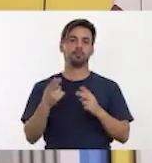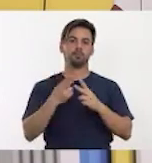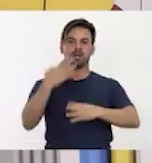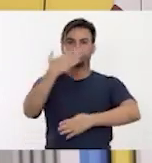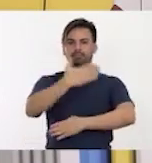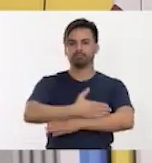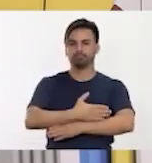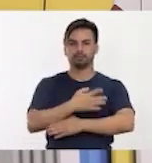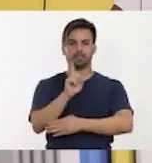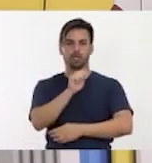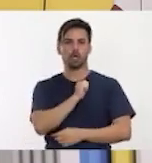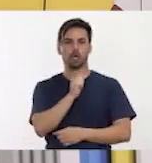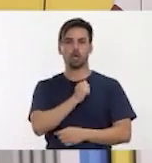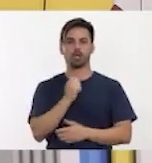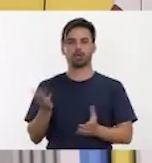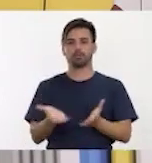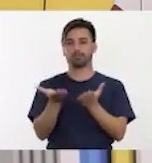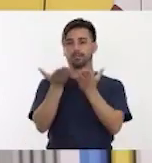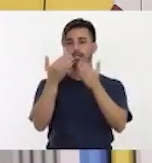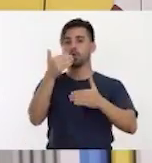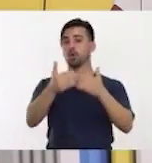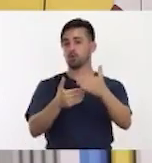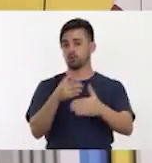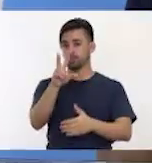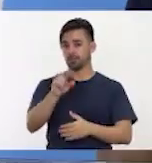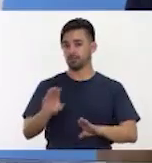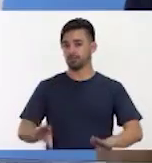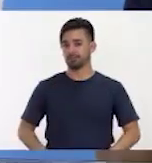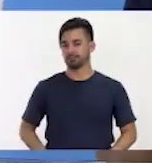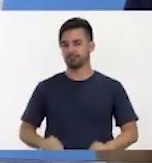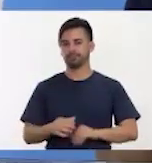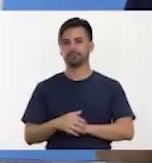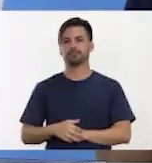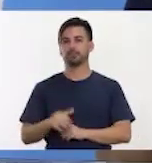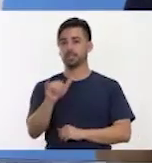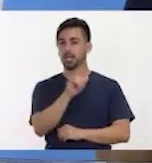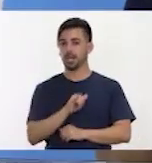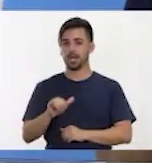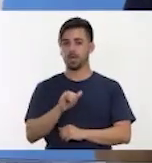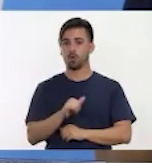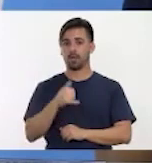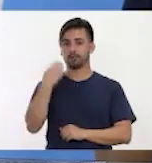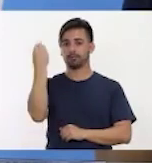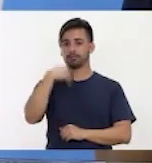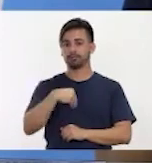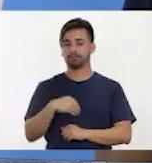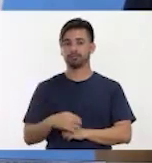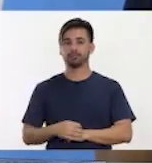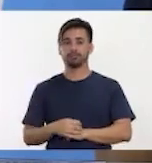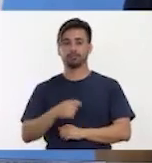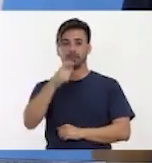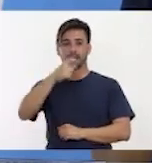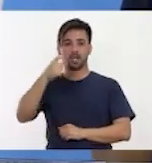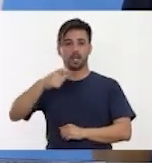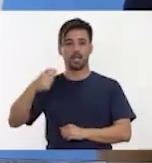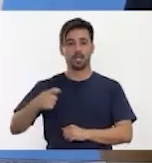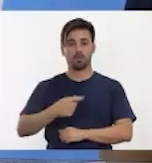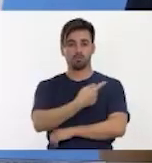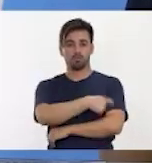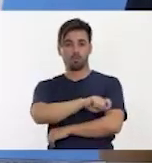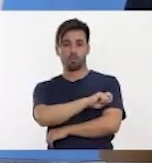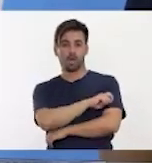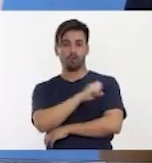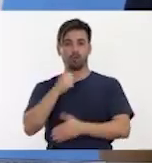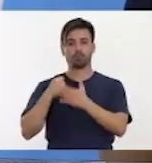para impedir el desarrollo de este proceso. Igualmente, deberán destacar la participación popular